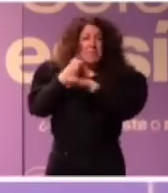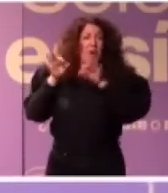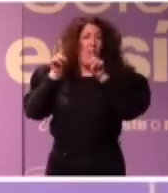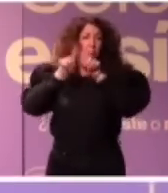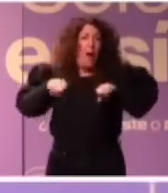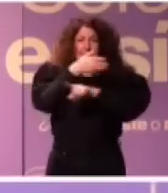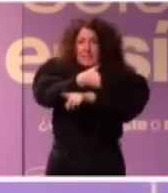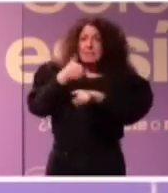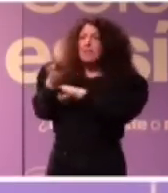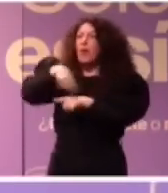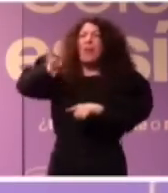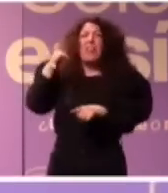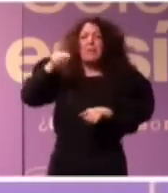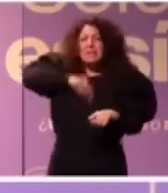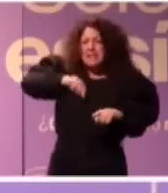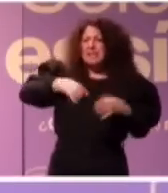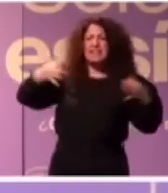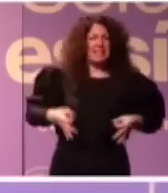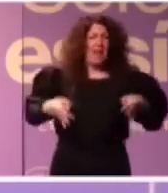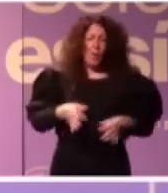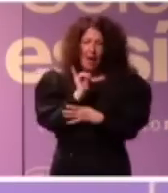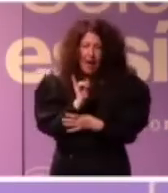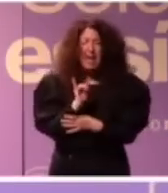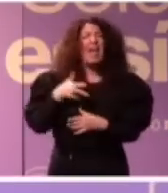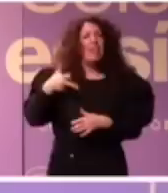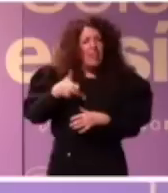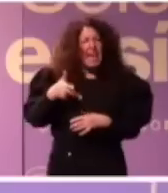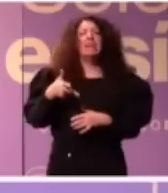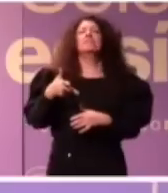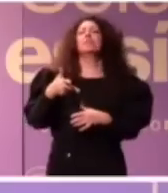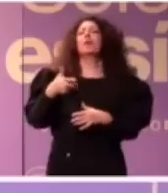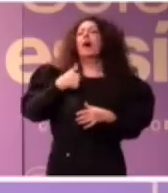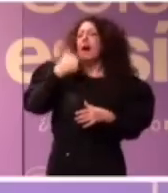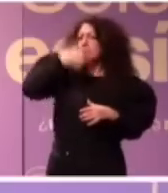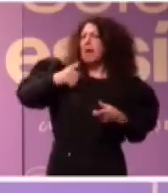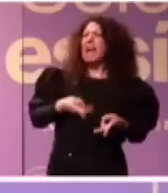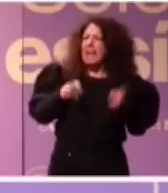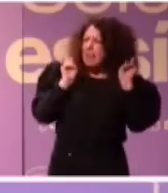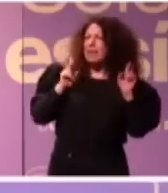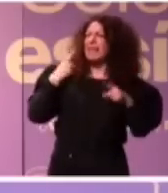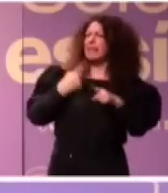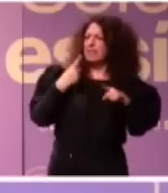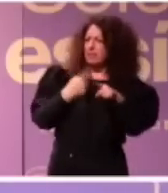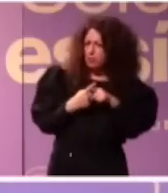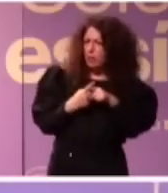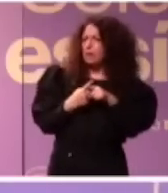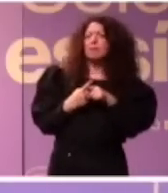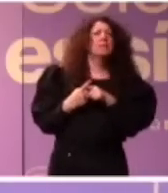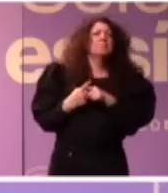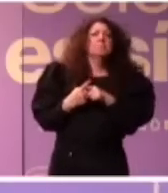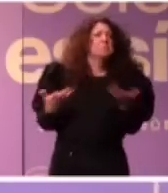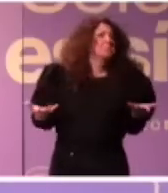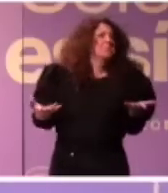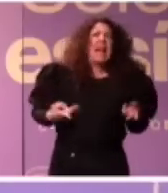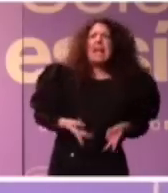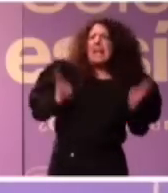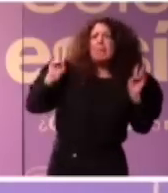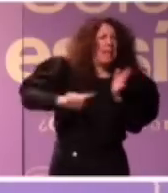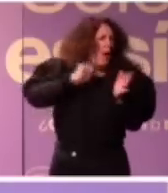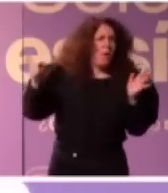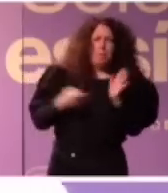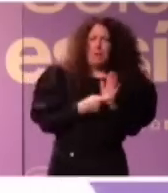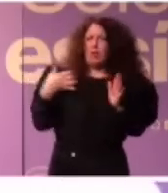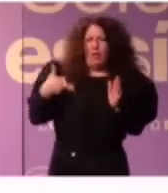debemos sentirnos seguras y tenemos derecho a ejercer nuestra libertad sexual con total libertad.